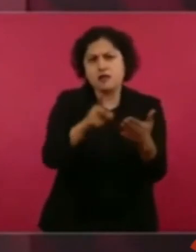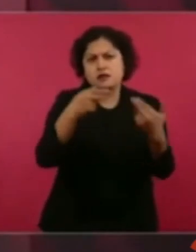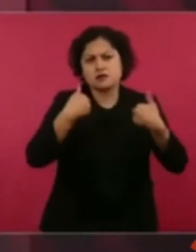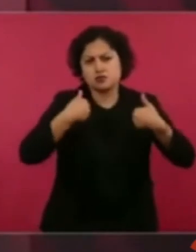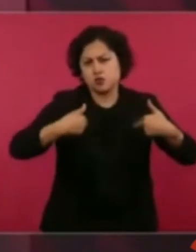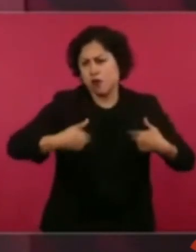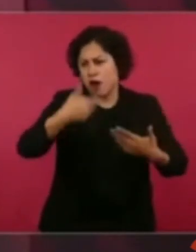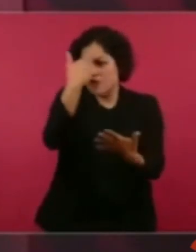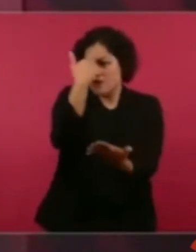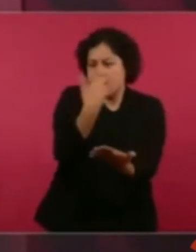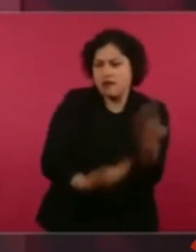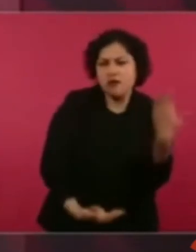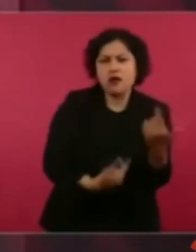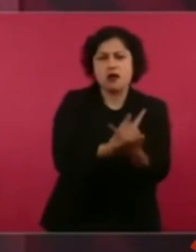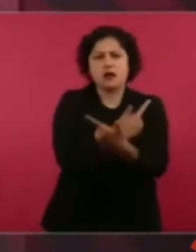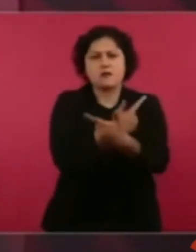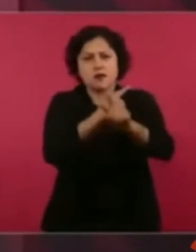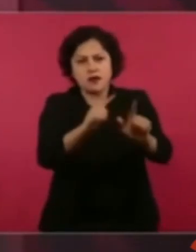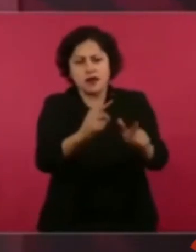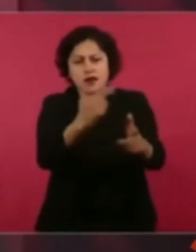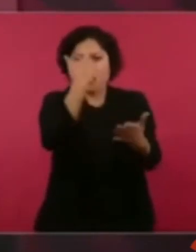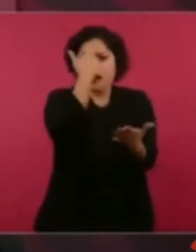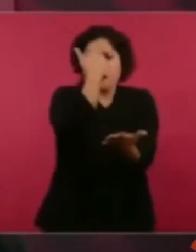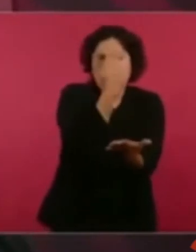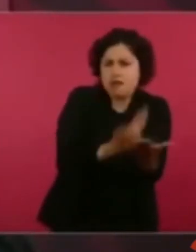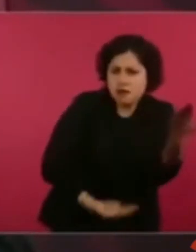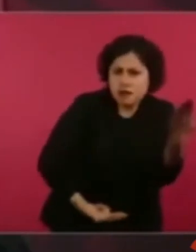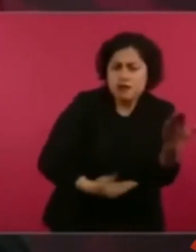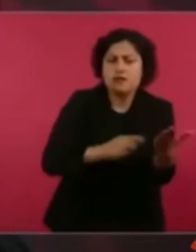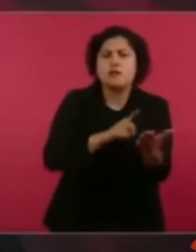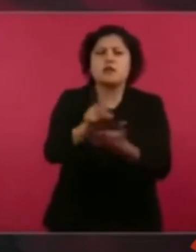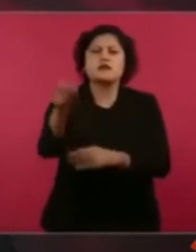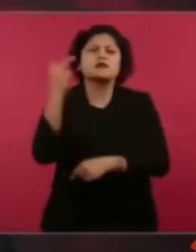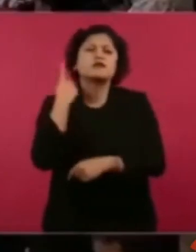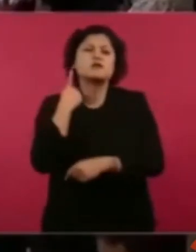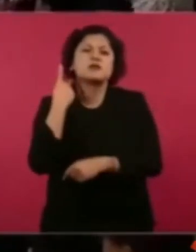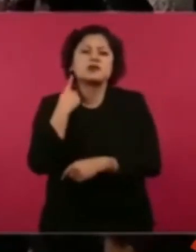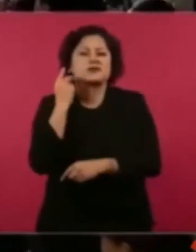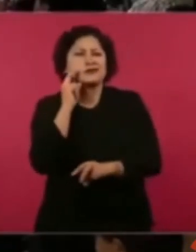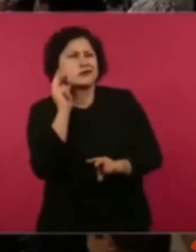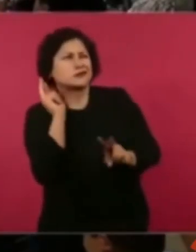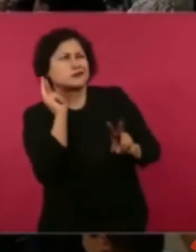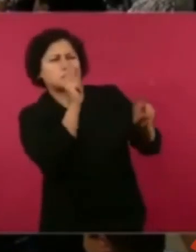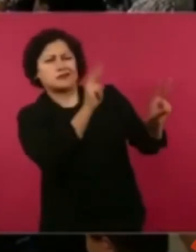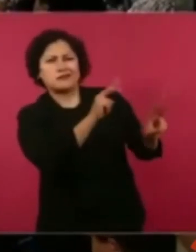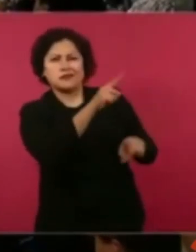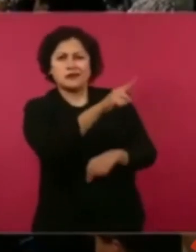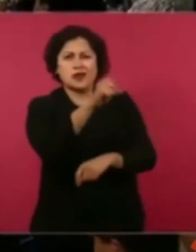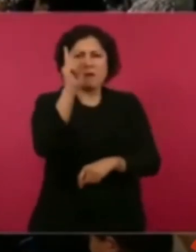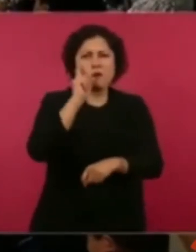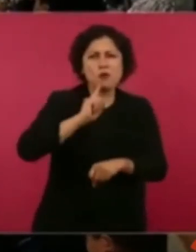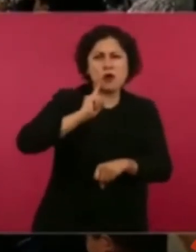y que ya la Estatua de la Libertad es como un símbolo vacío,